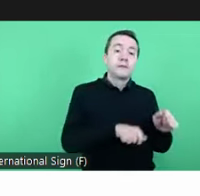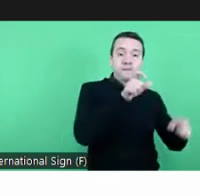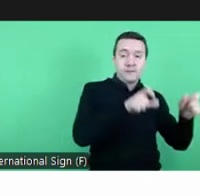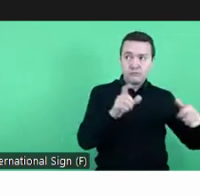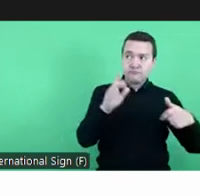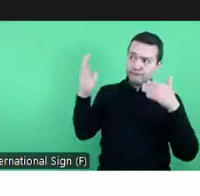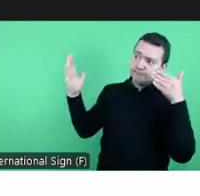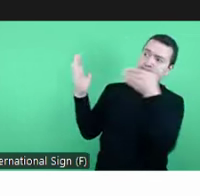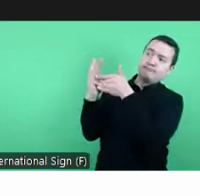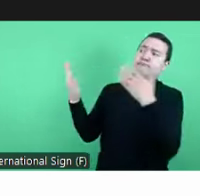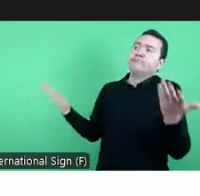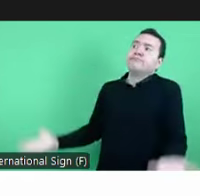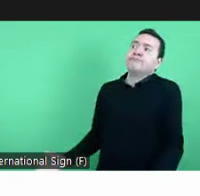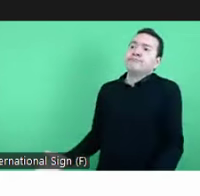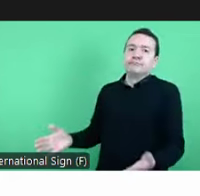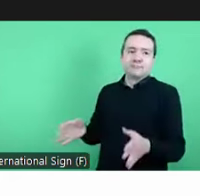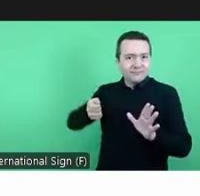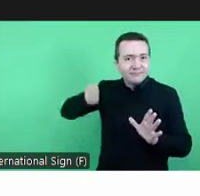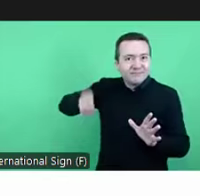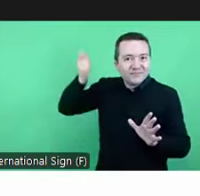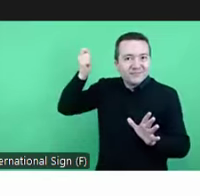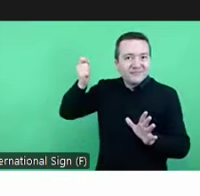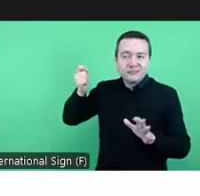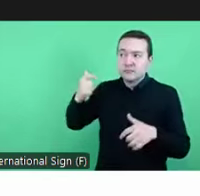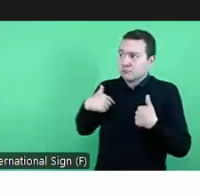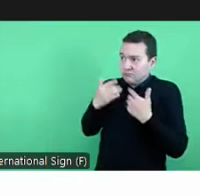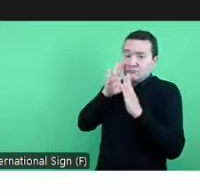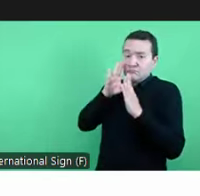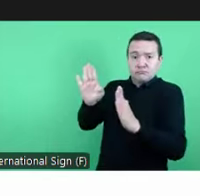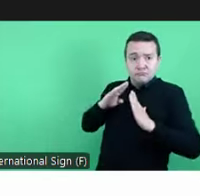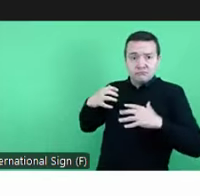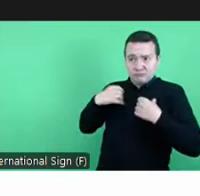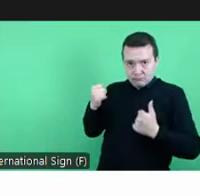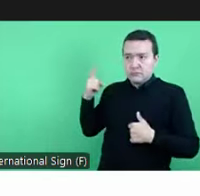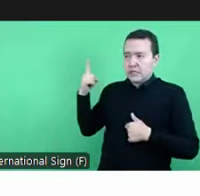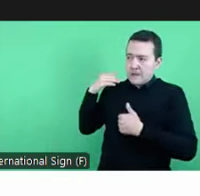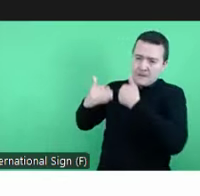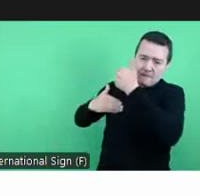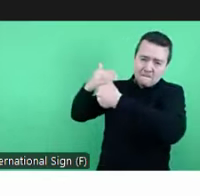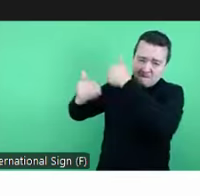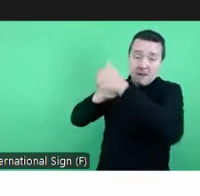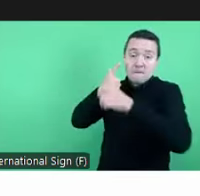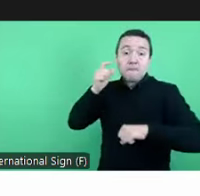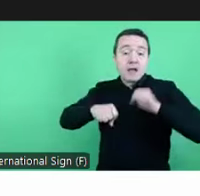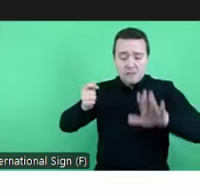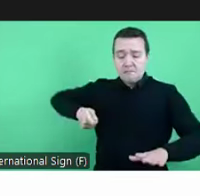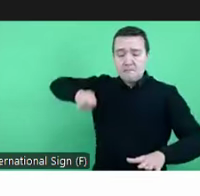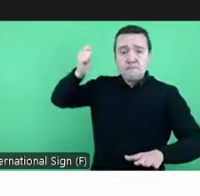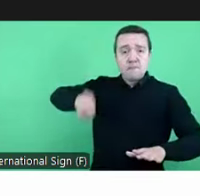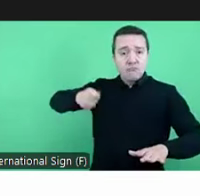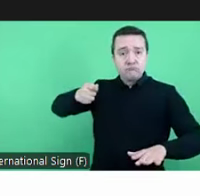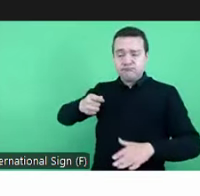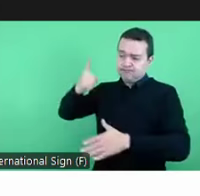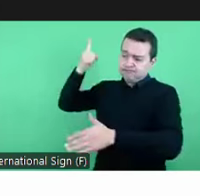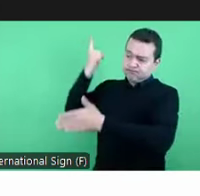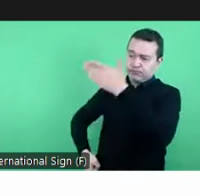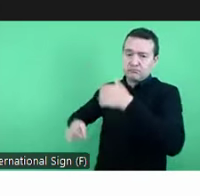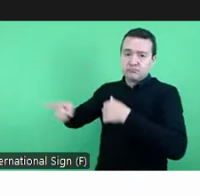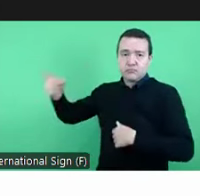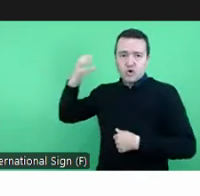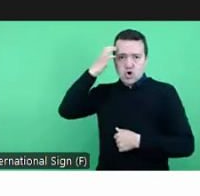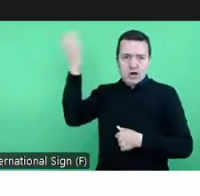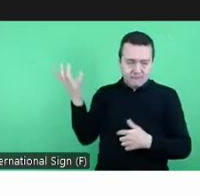de amparo amparo alcanza aproximadamente 79 measures, millones de dólares, lo que which representa is currently más de la mitad del expenses presupuesto del related to Ministerio it de are Salud.